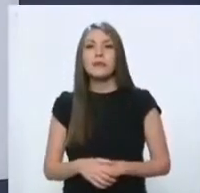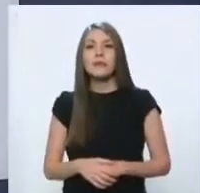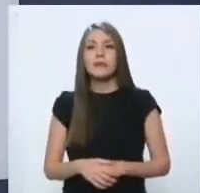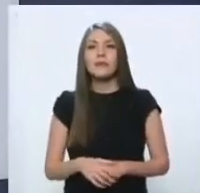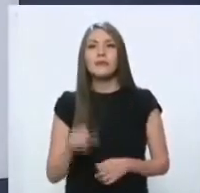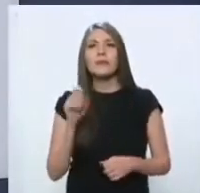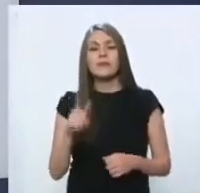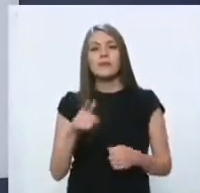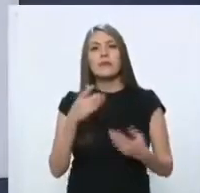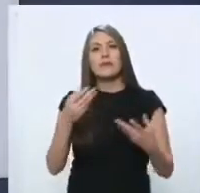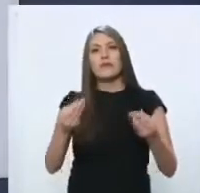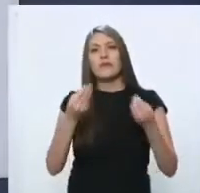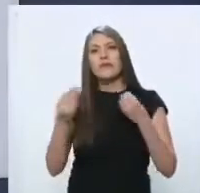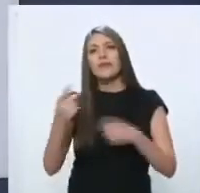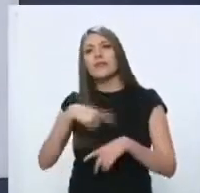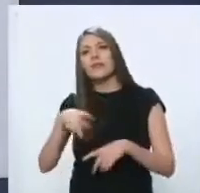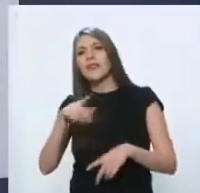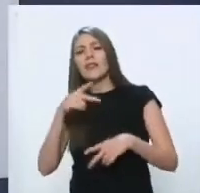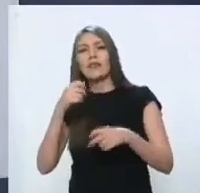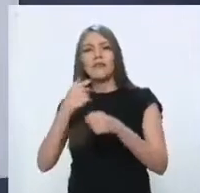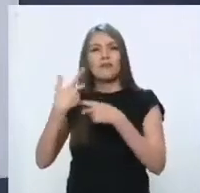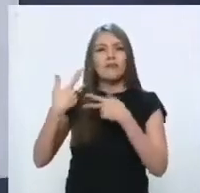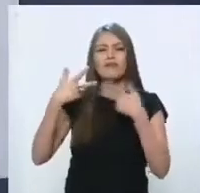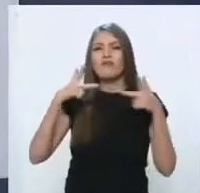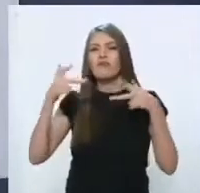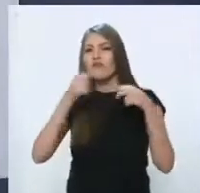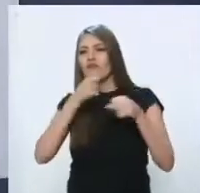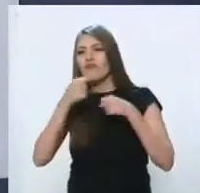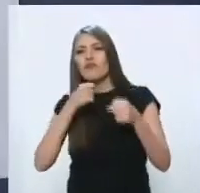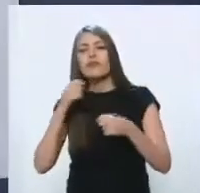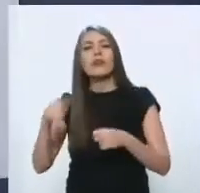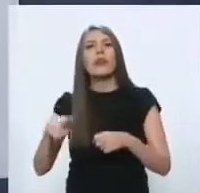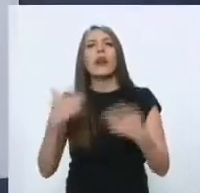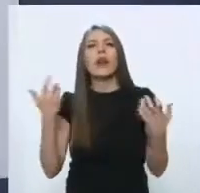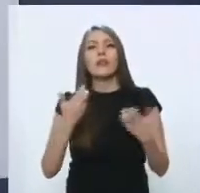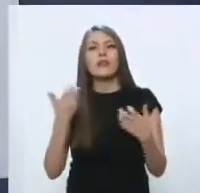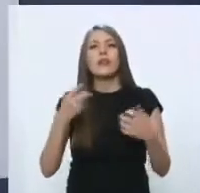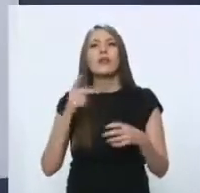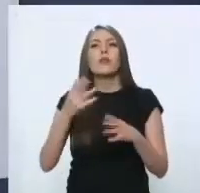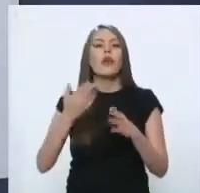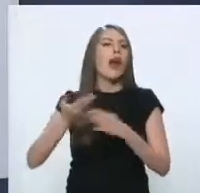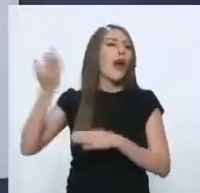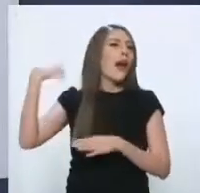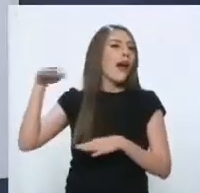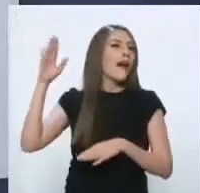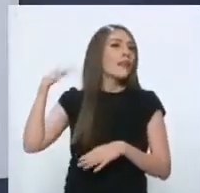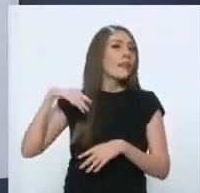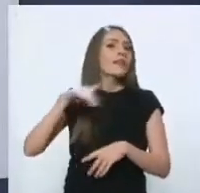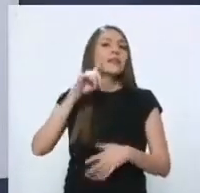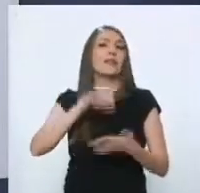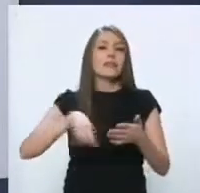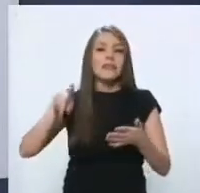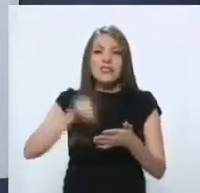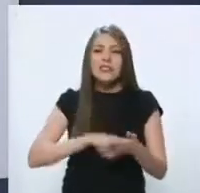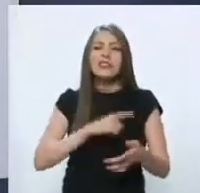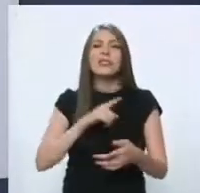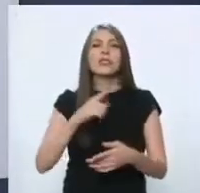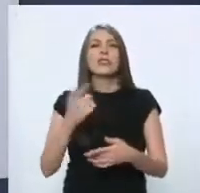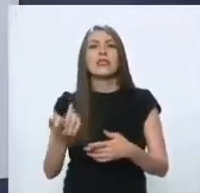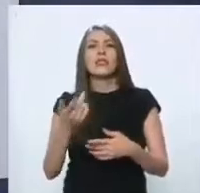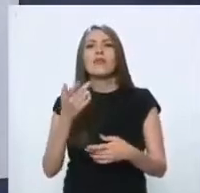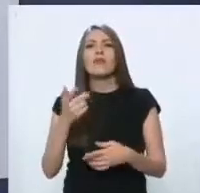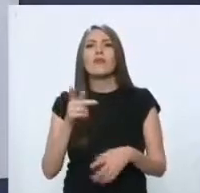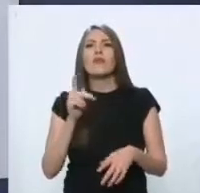del descontento que tienen los medios de comunicación probablemente provenga de la autocensura que anteriormente hacían, producto del excesivo